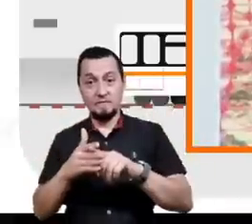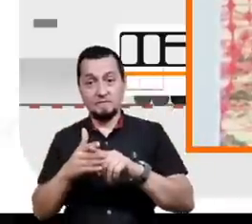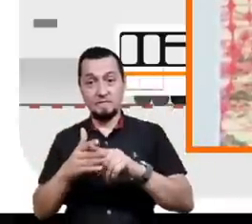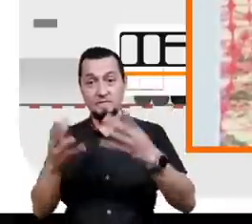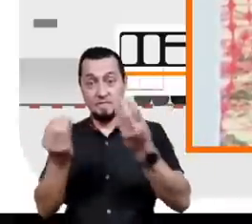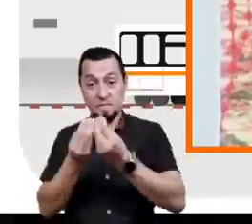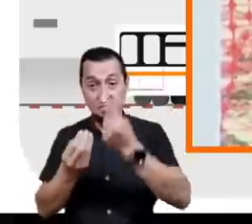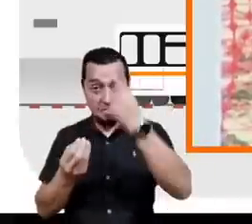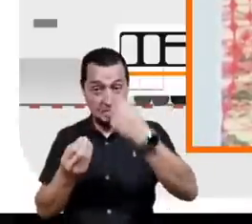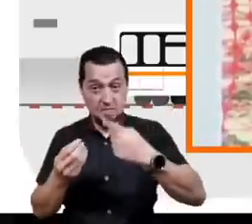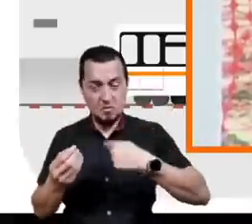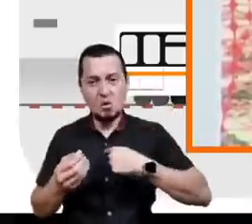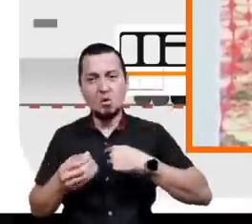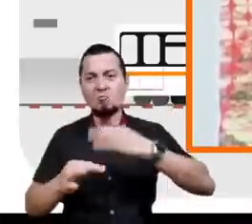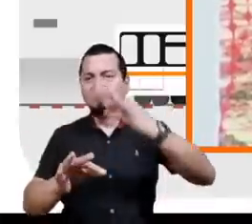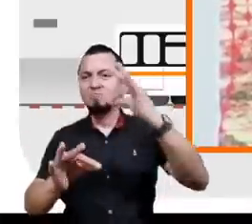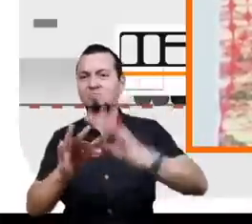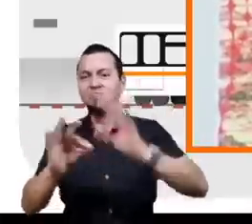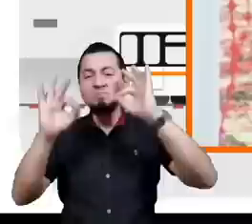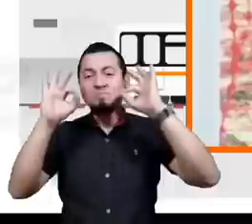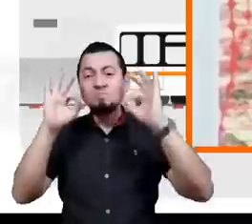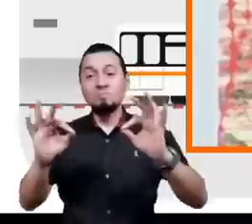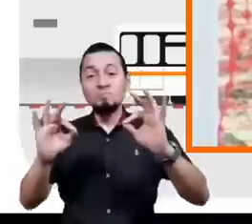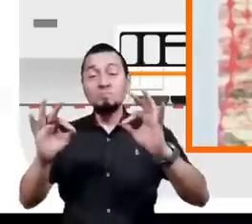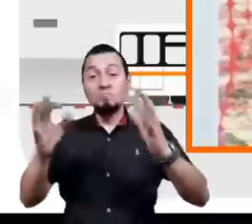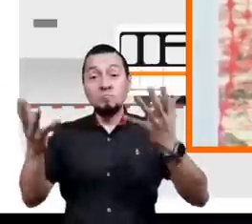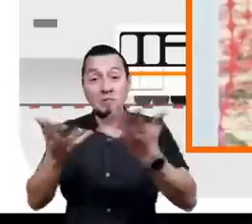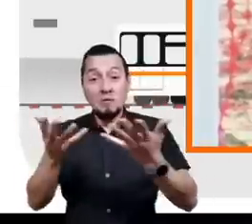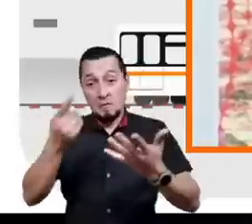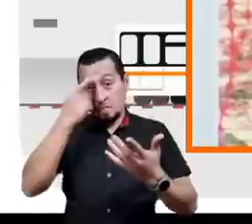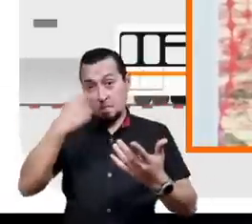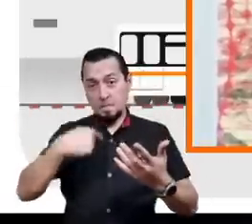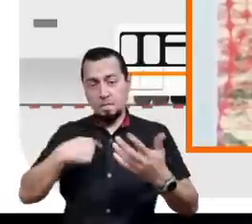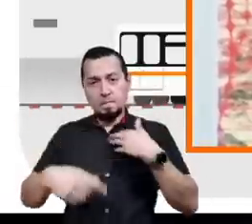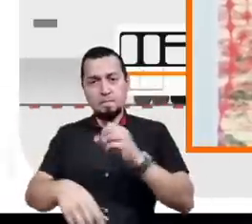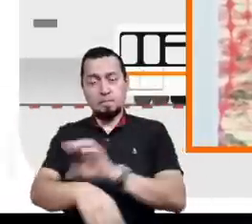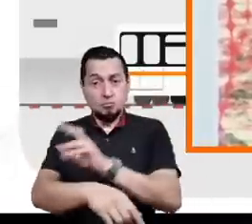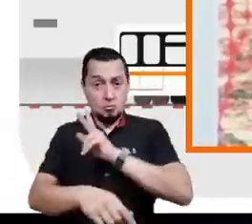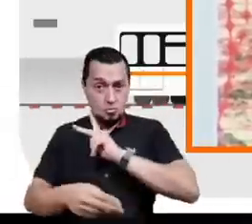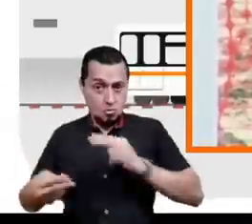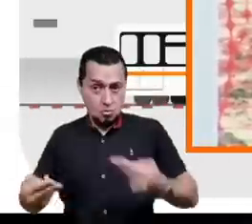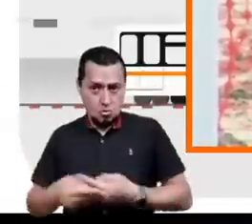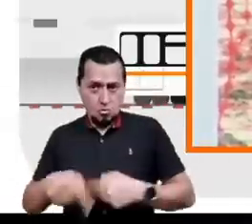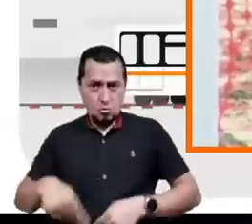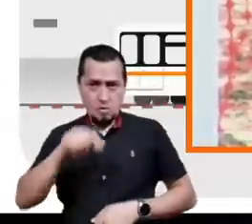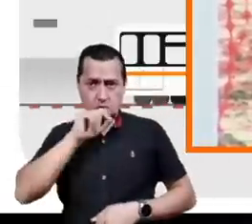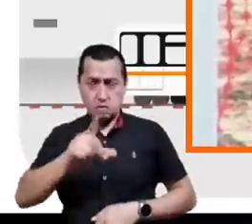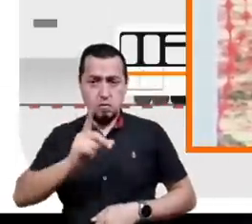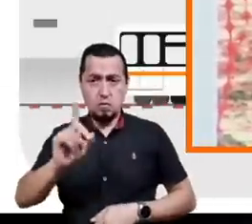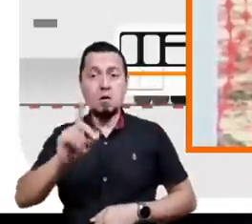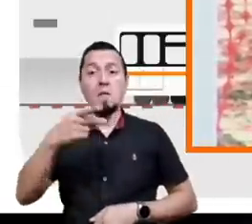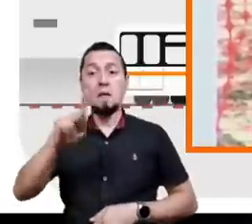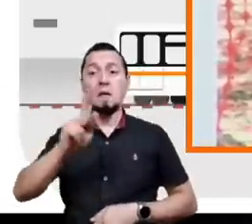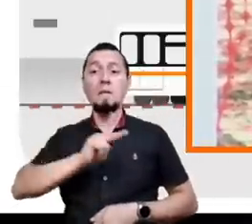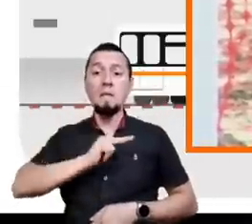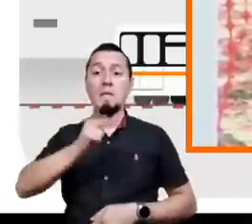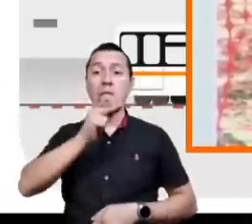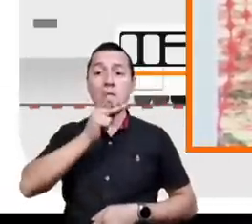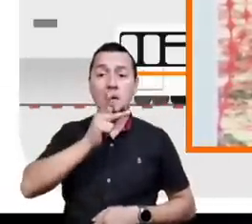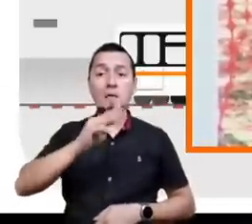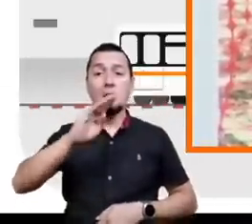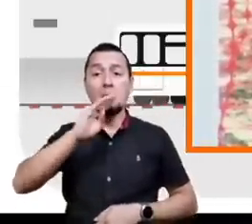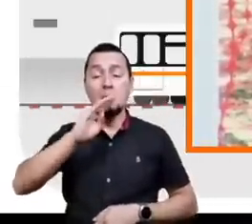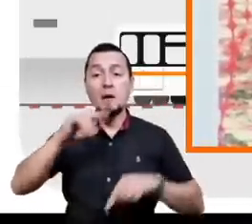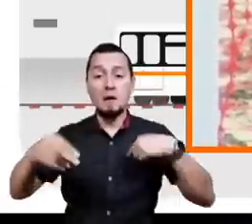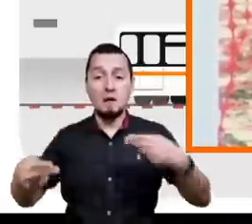gran satisfacción, pues si bien yo no nací en Jalisco, pero mi padre y mis abuelos sí nacieron aquí y